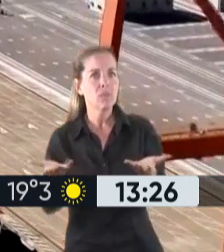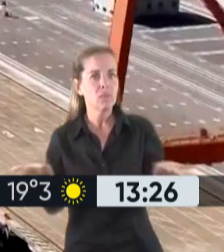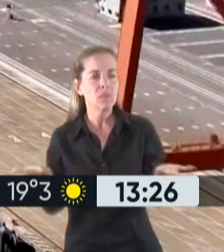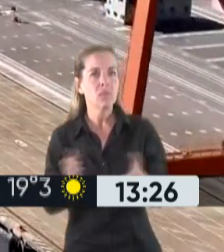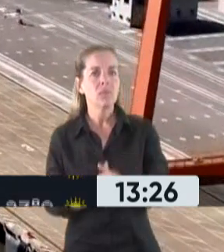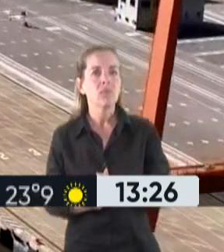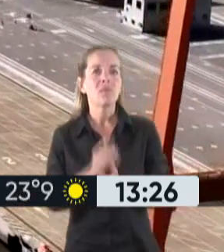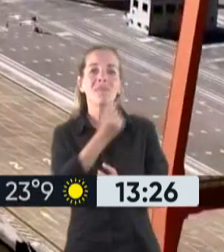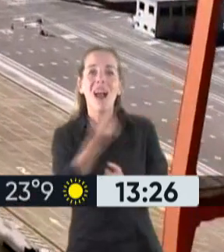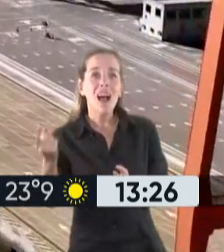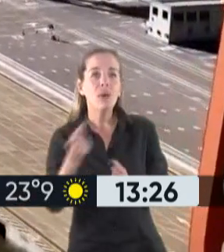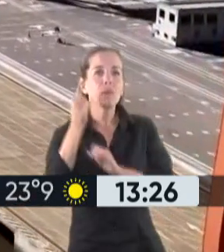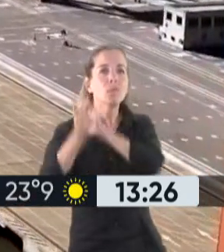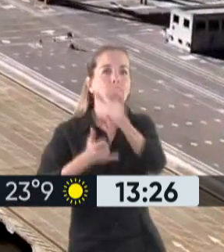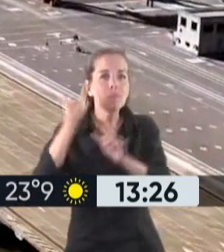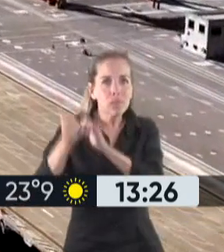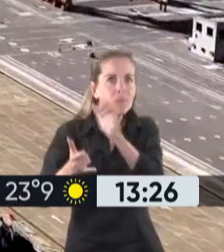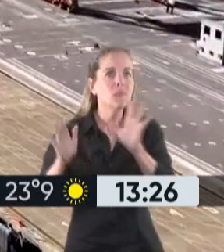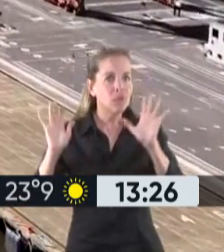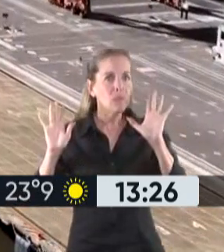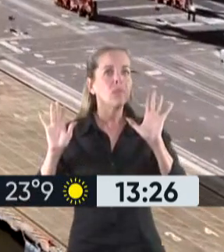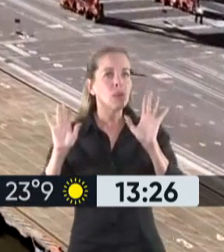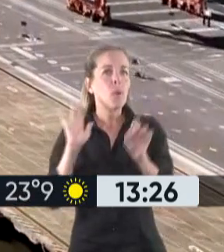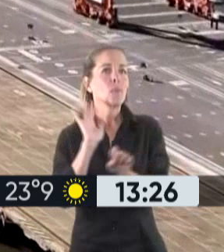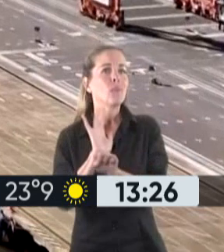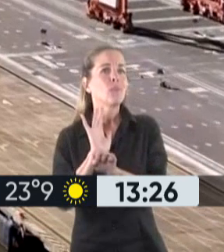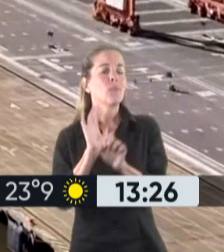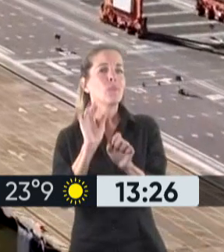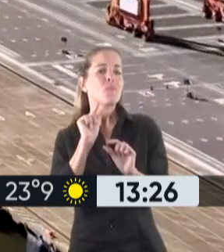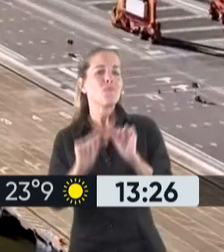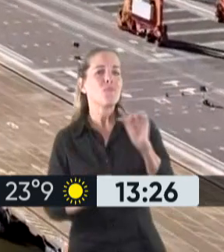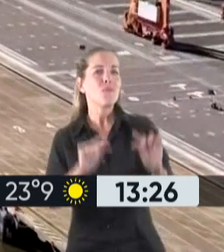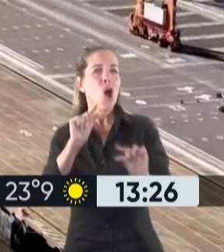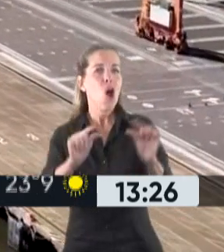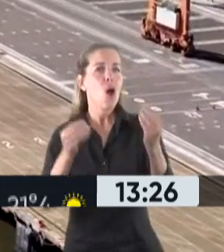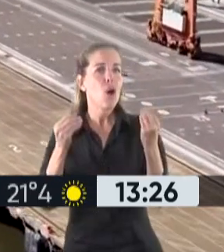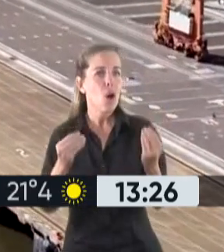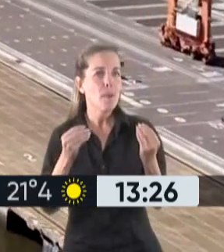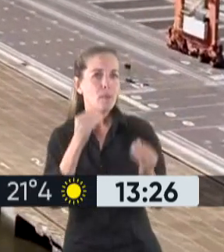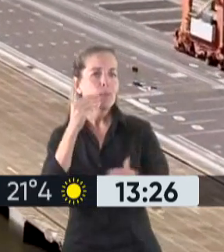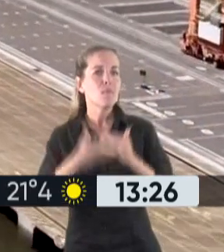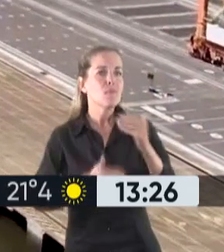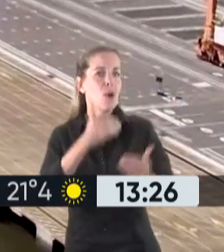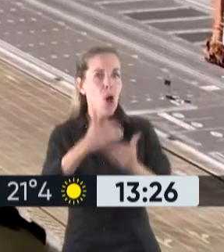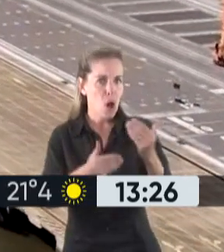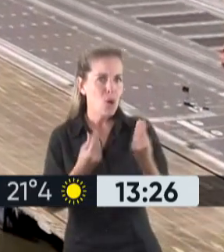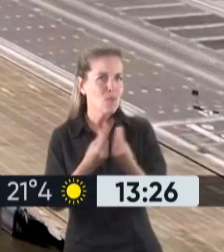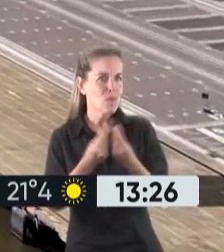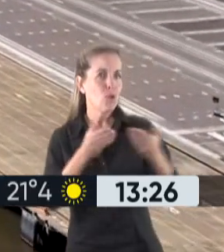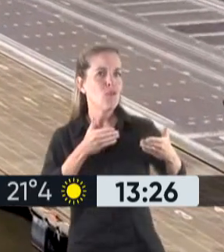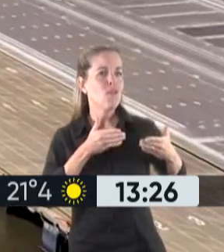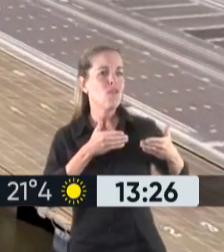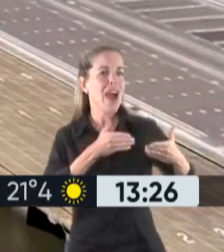Lo que estamos haciendo hoy es abriendo una puerta de entrada y una puerta de salida para muchos buques que hoy en día